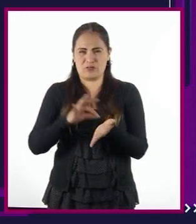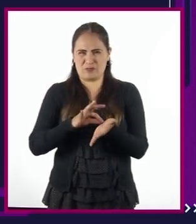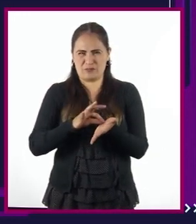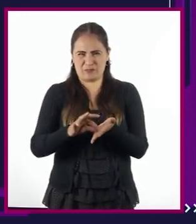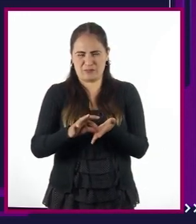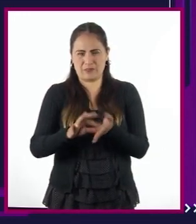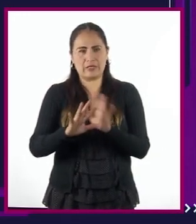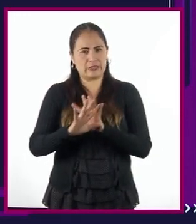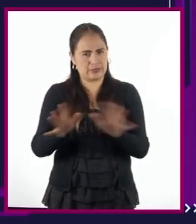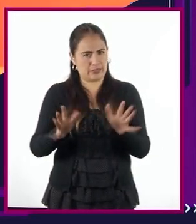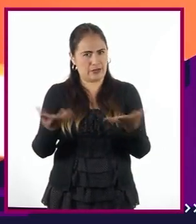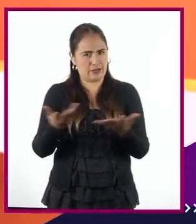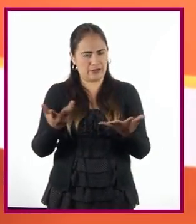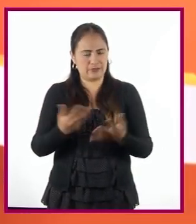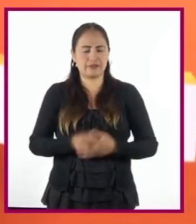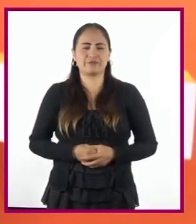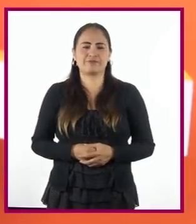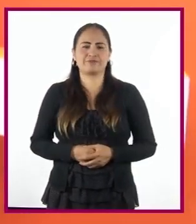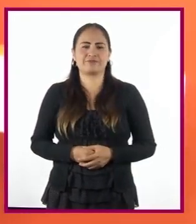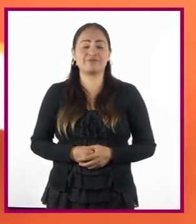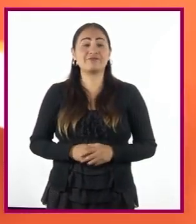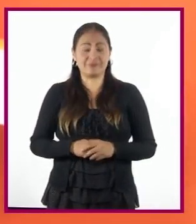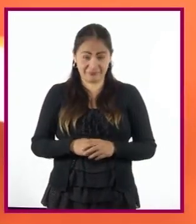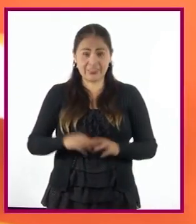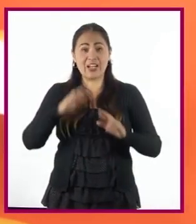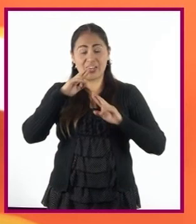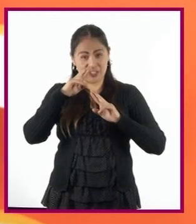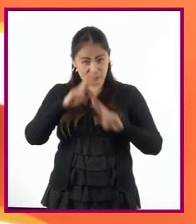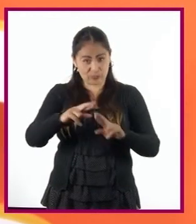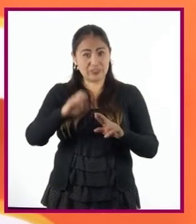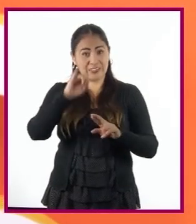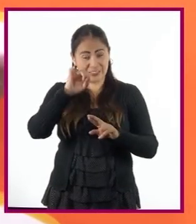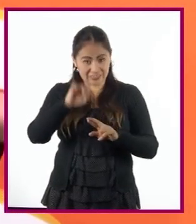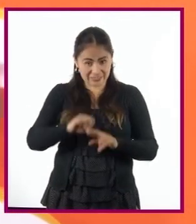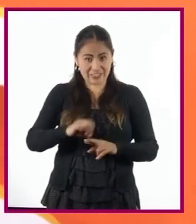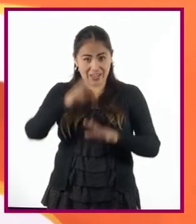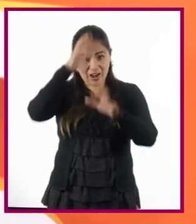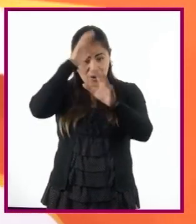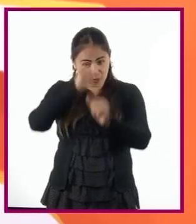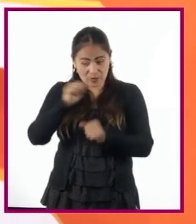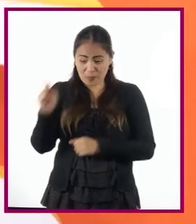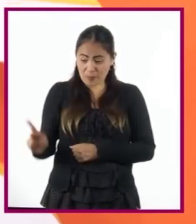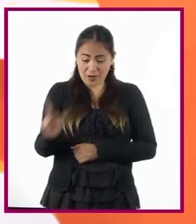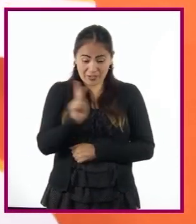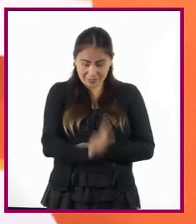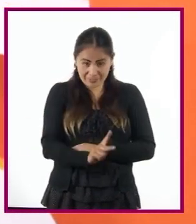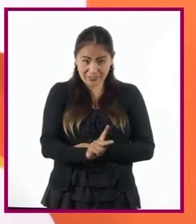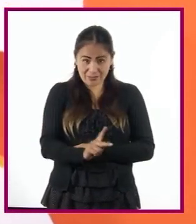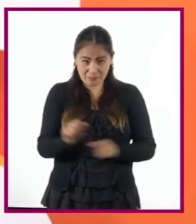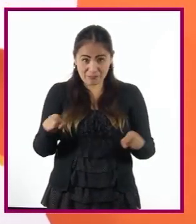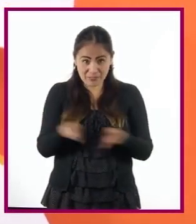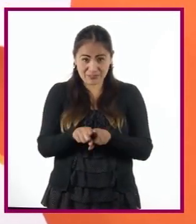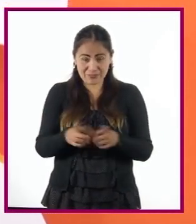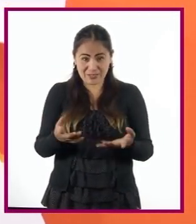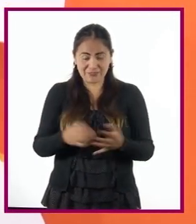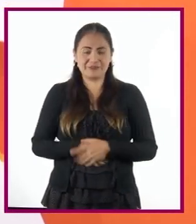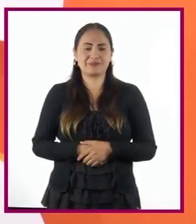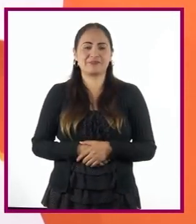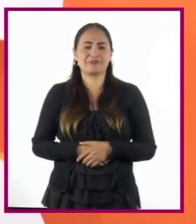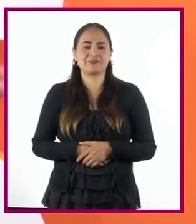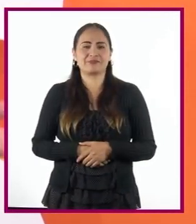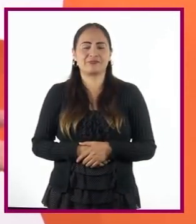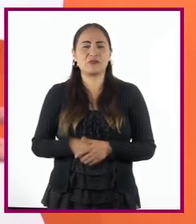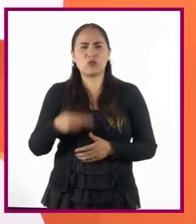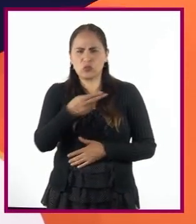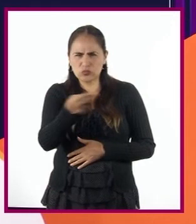gráfica. ¿Coincidieron sus respuestas con la información presentada? ¿La gráfica fue como